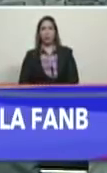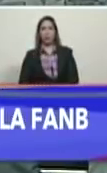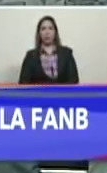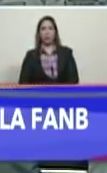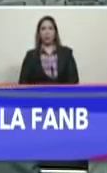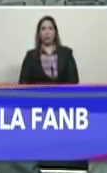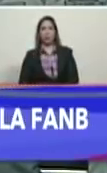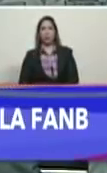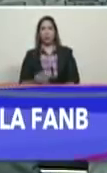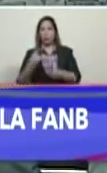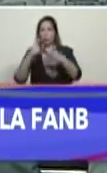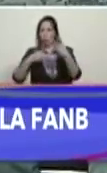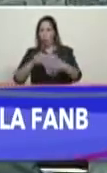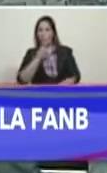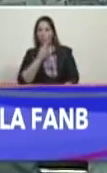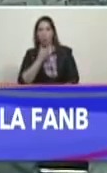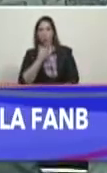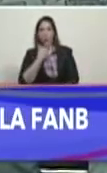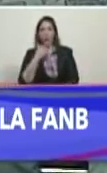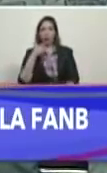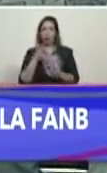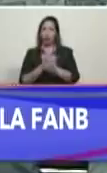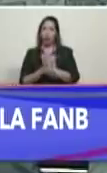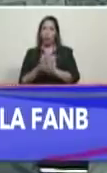nos decía cosas bonitas sobre el carácter de los